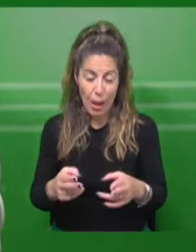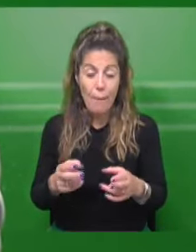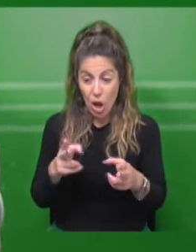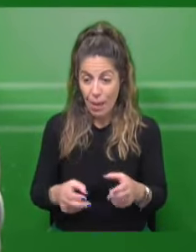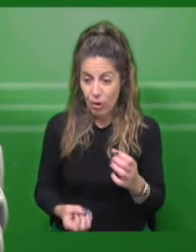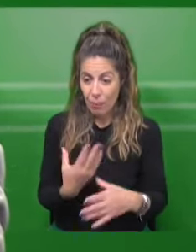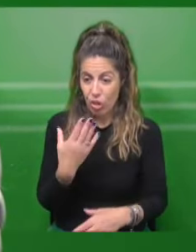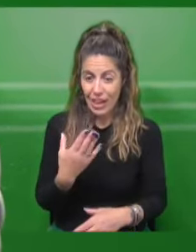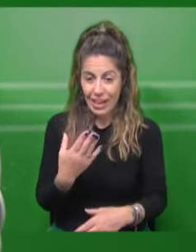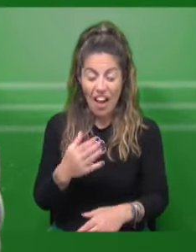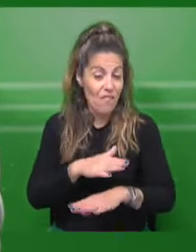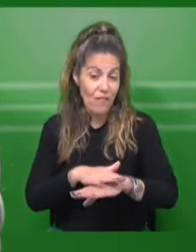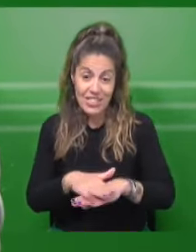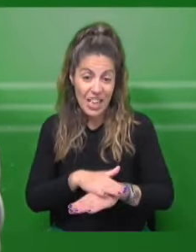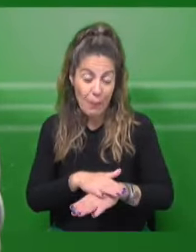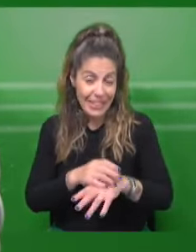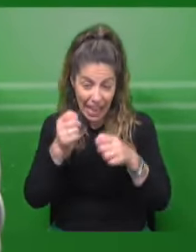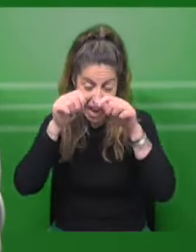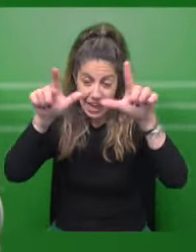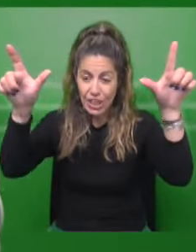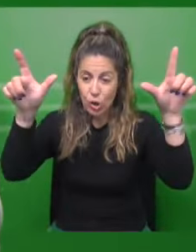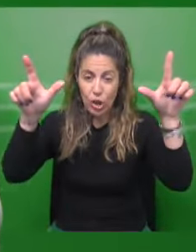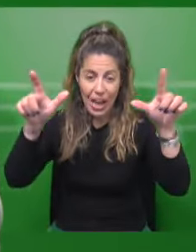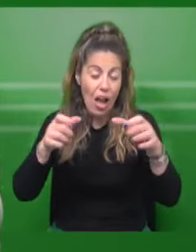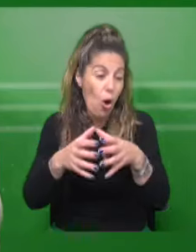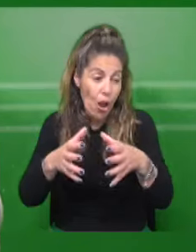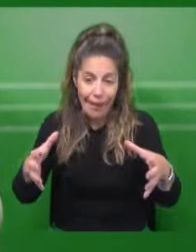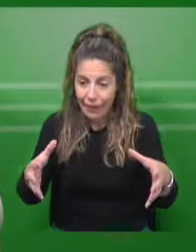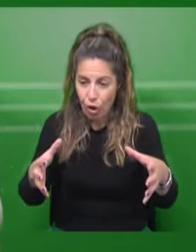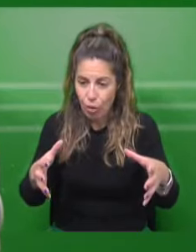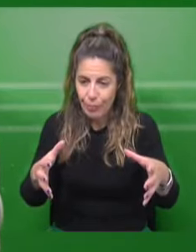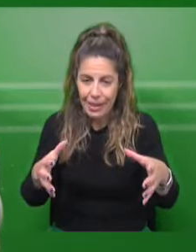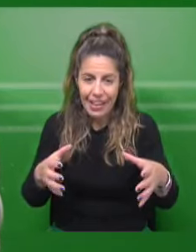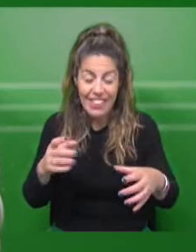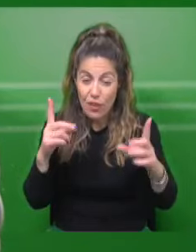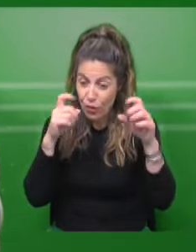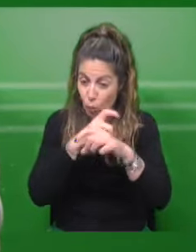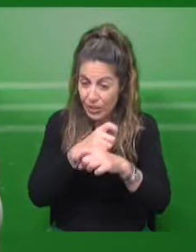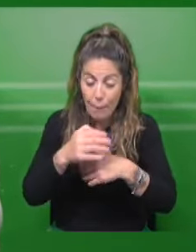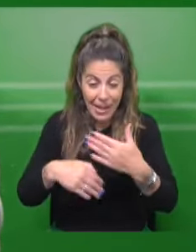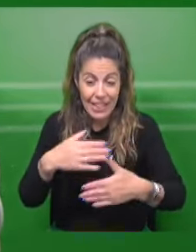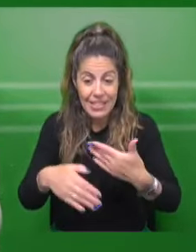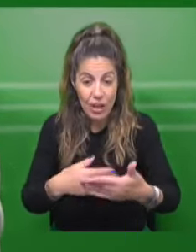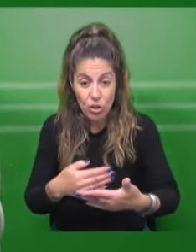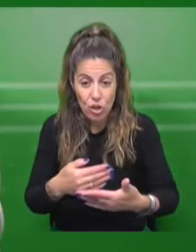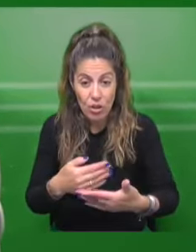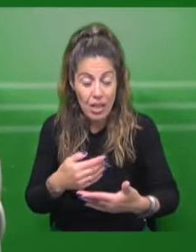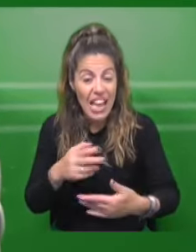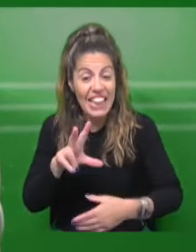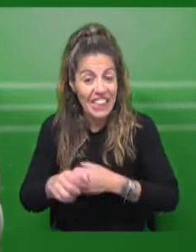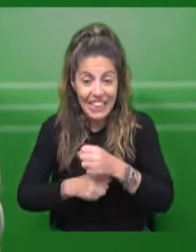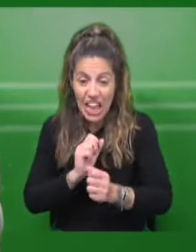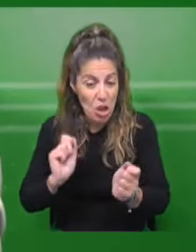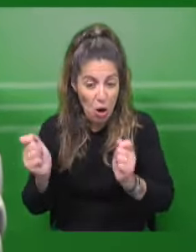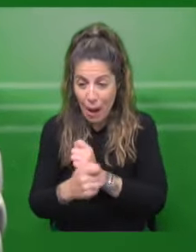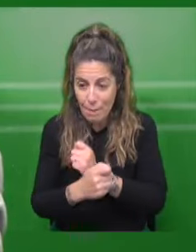moderna básicamente agrícola con una enorme este dificultad para el desarrollo y sin embargo en 30 años cambia